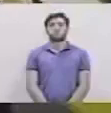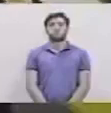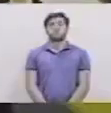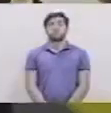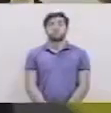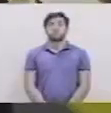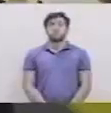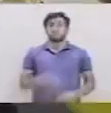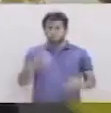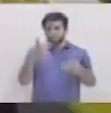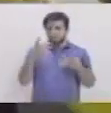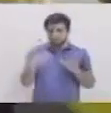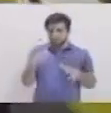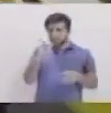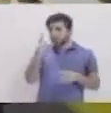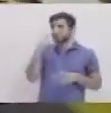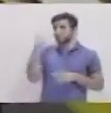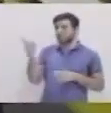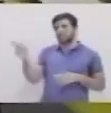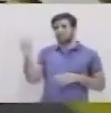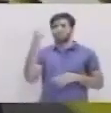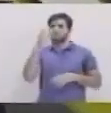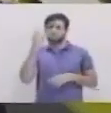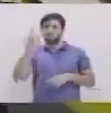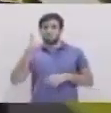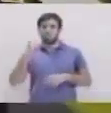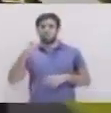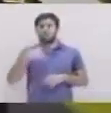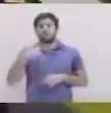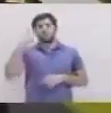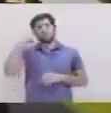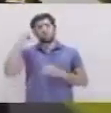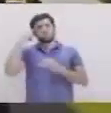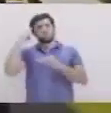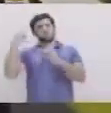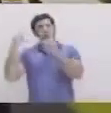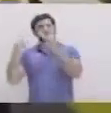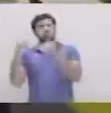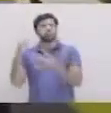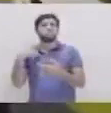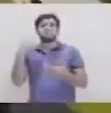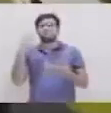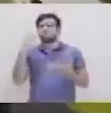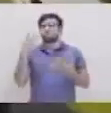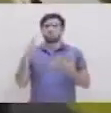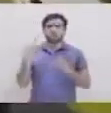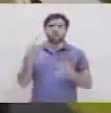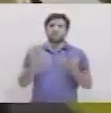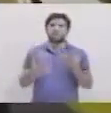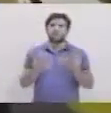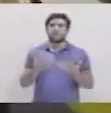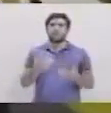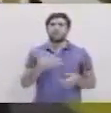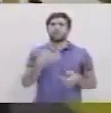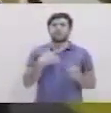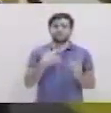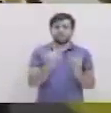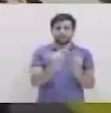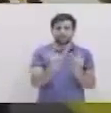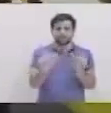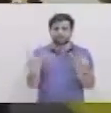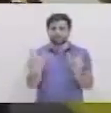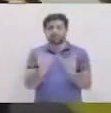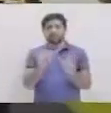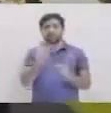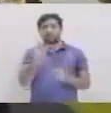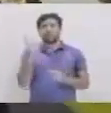Bueno, profe, las imágenes que se me vinieron a la cabeza fue como que, no sé, tal vez como un pedacito de la